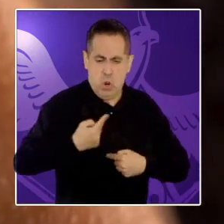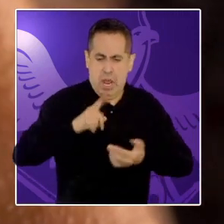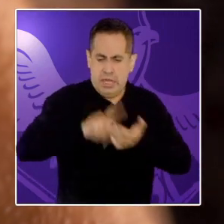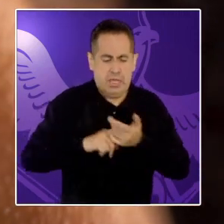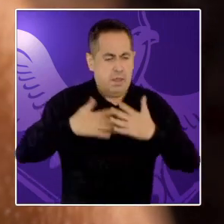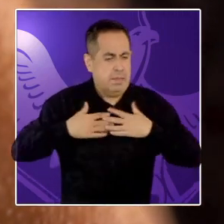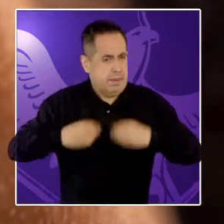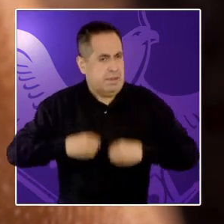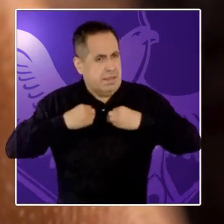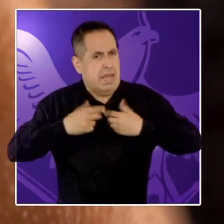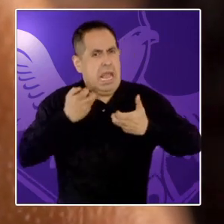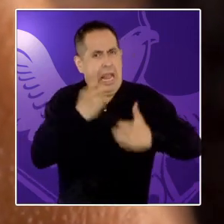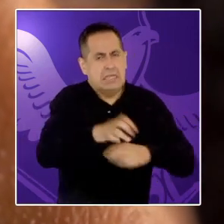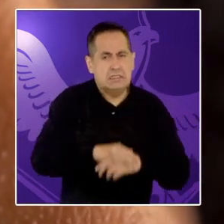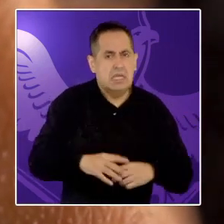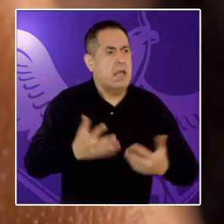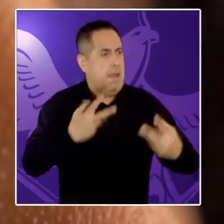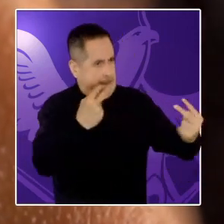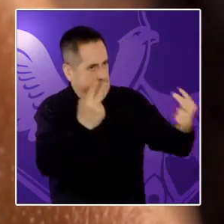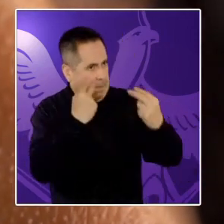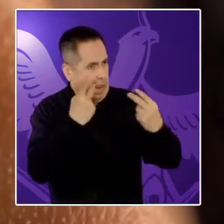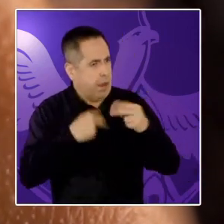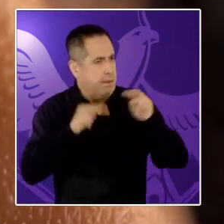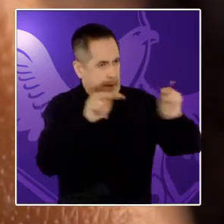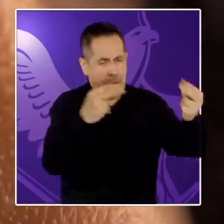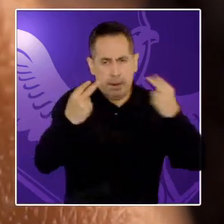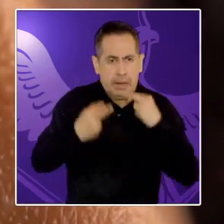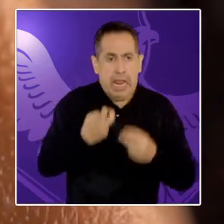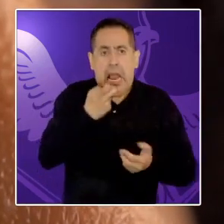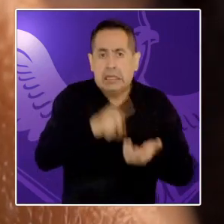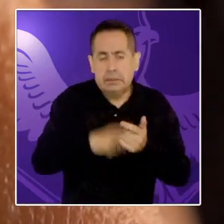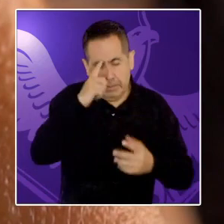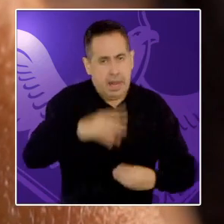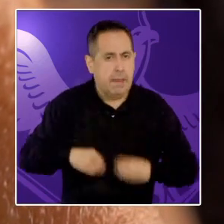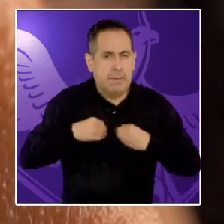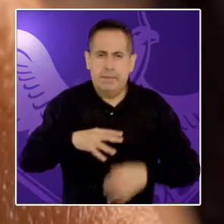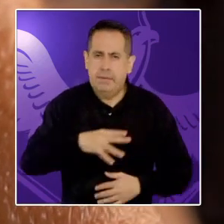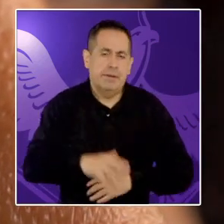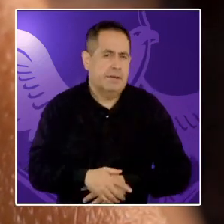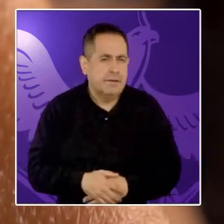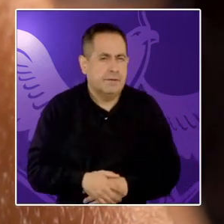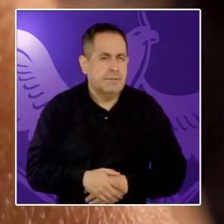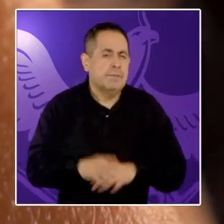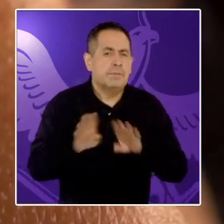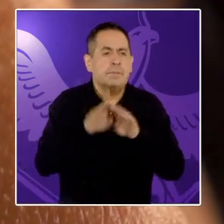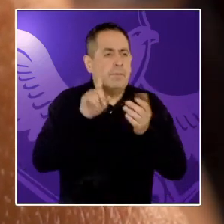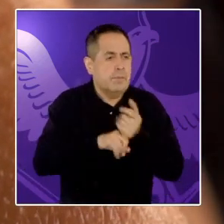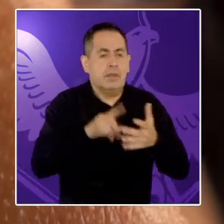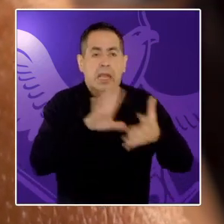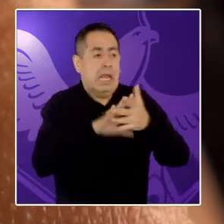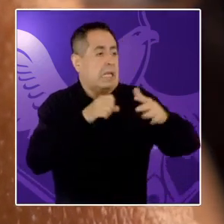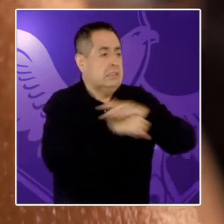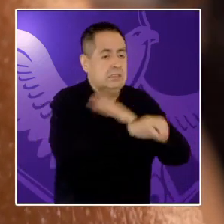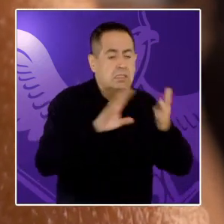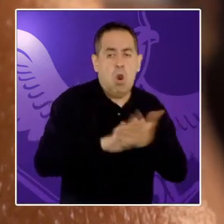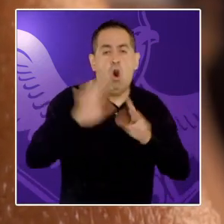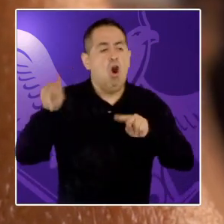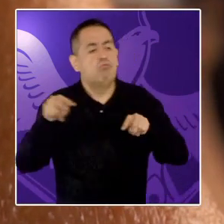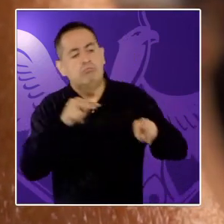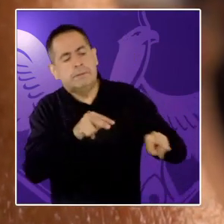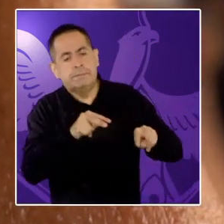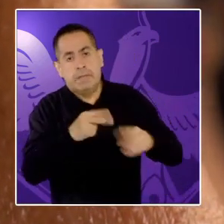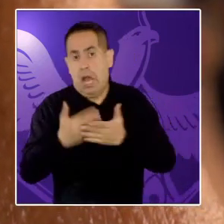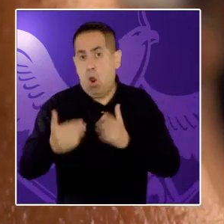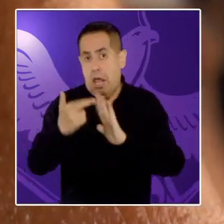a los ojos, mirar y mirarse en los ojos del otro. En el derecho a mirar y ser mirado radica la posibilidad de existir. Transcribo algunas de